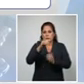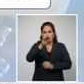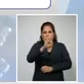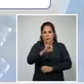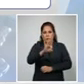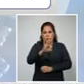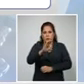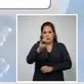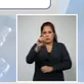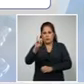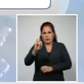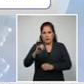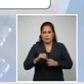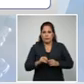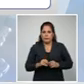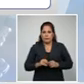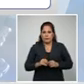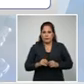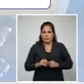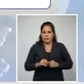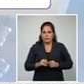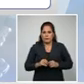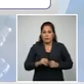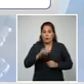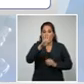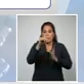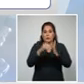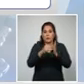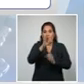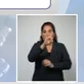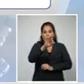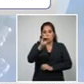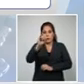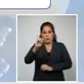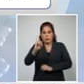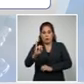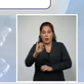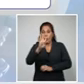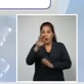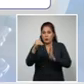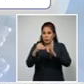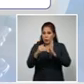4.806. De estos 4.806,